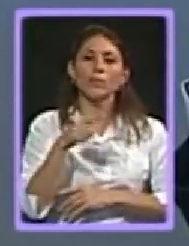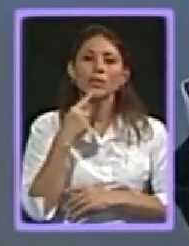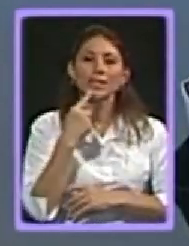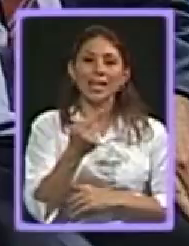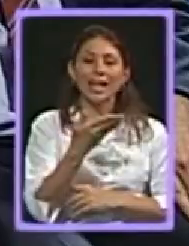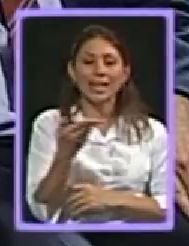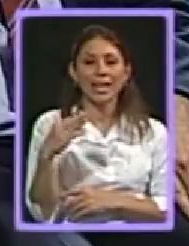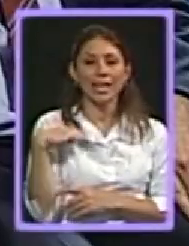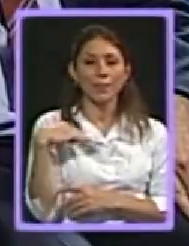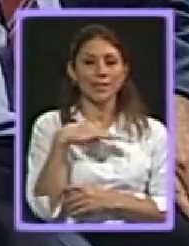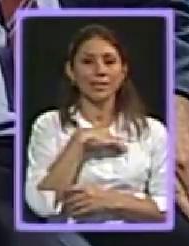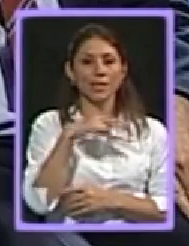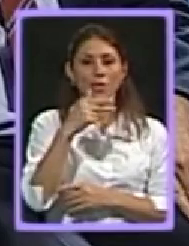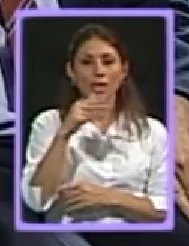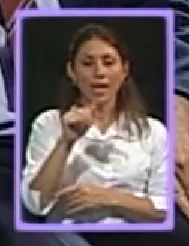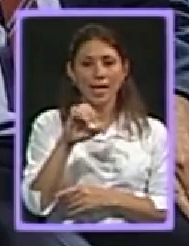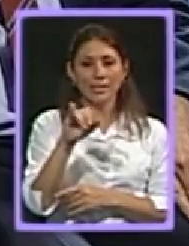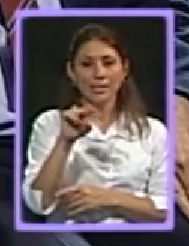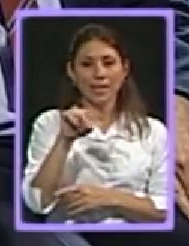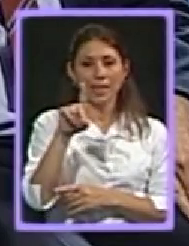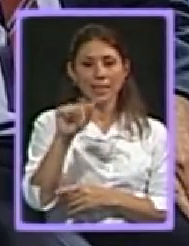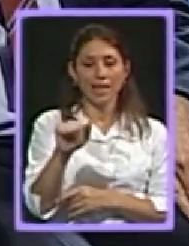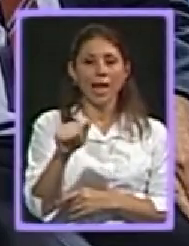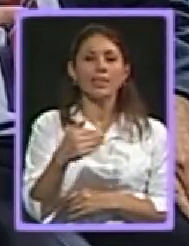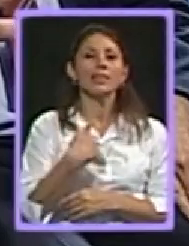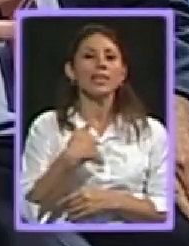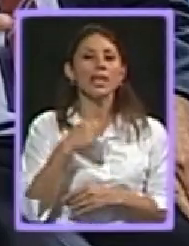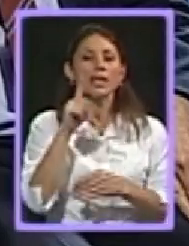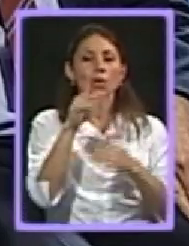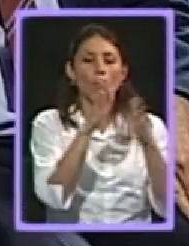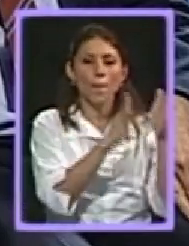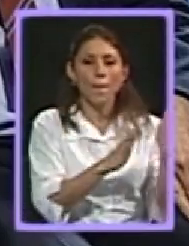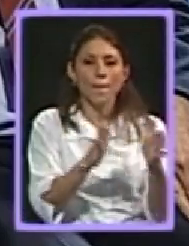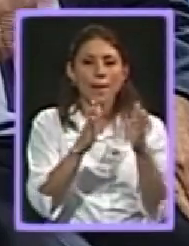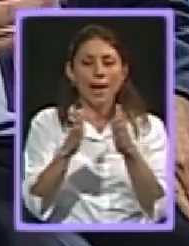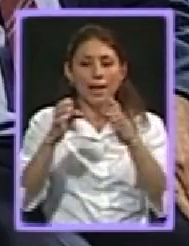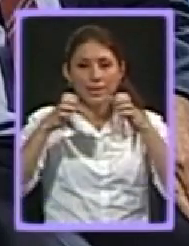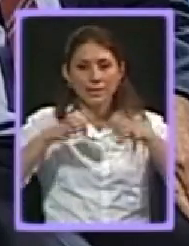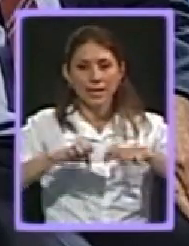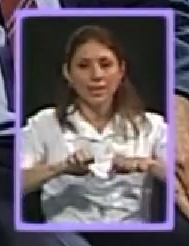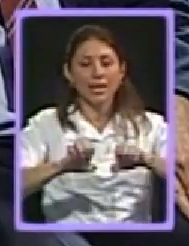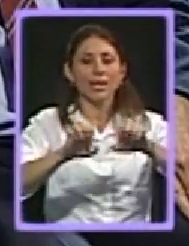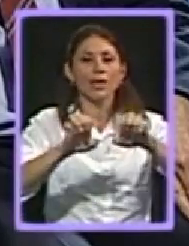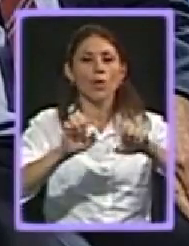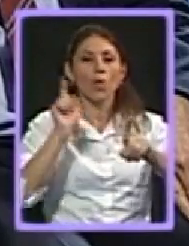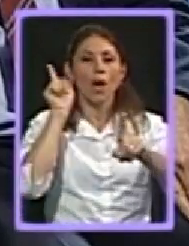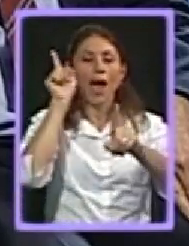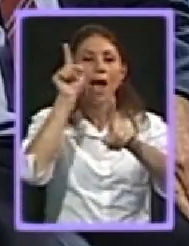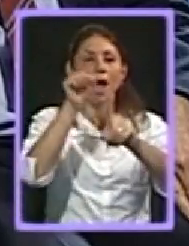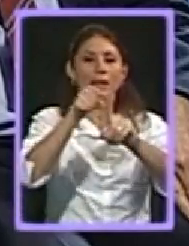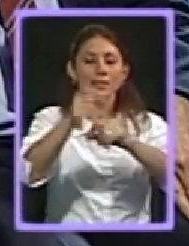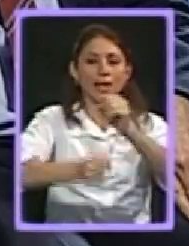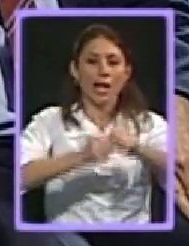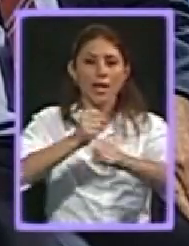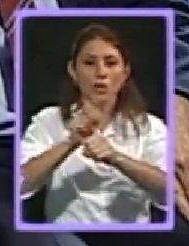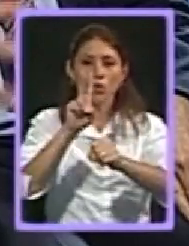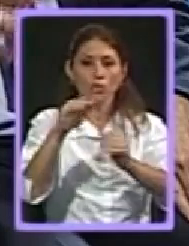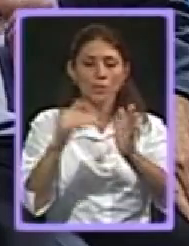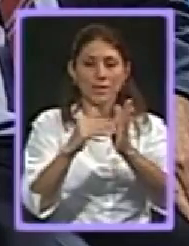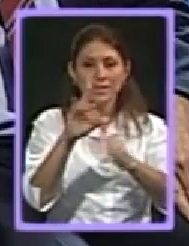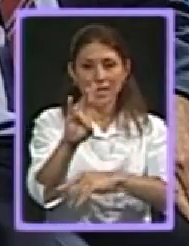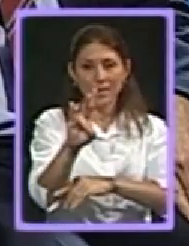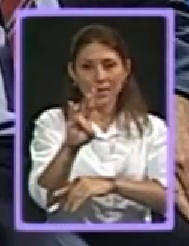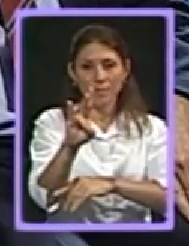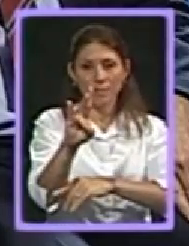el Ministerio de Hacienda pues tiene un plan estratégico hasta el 2007 en donde la